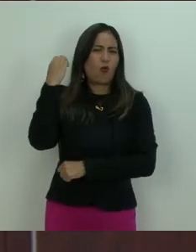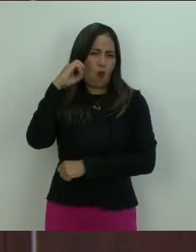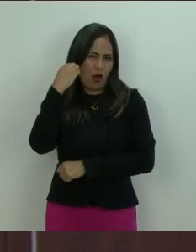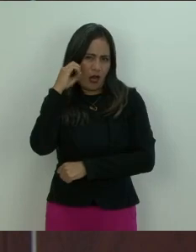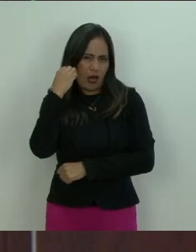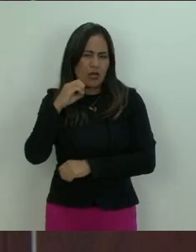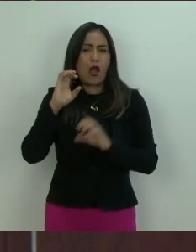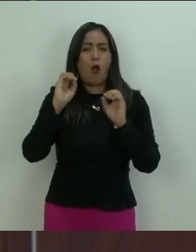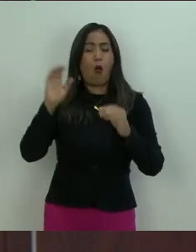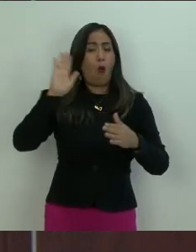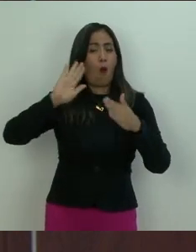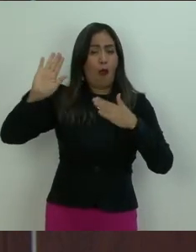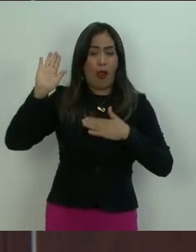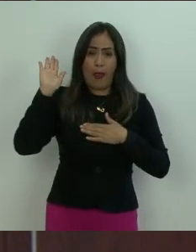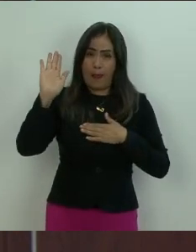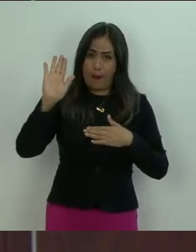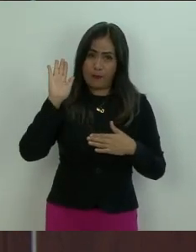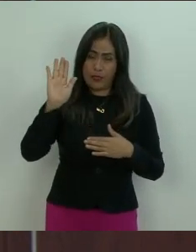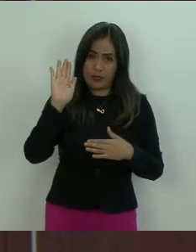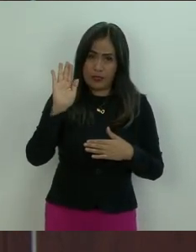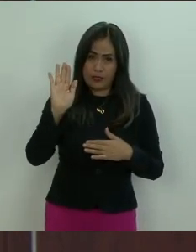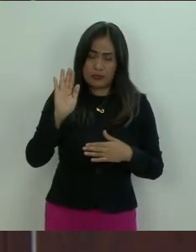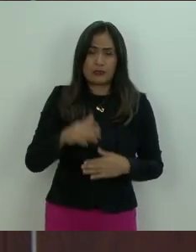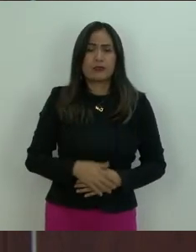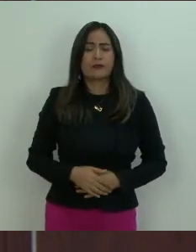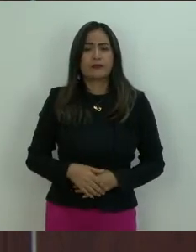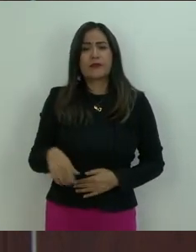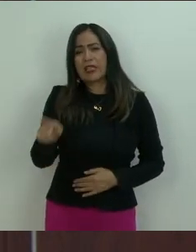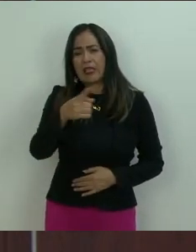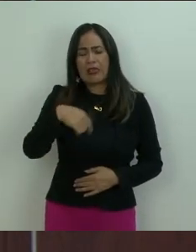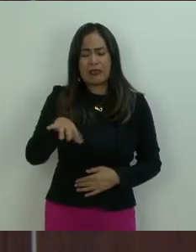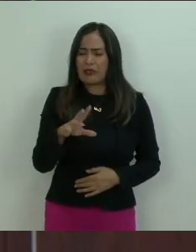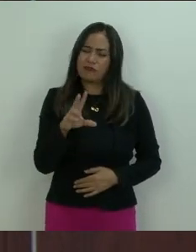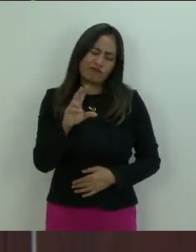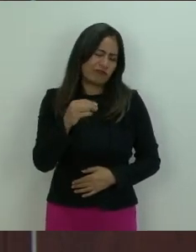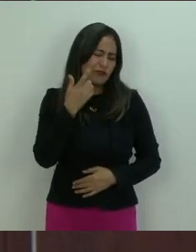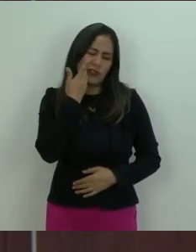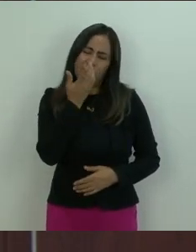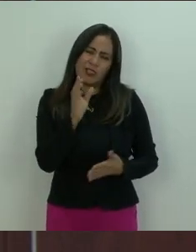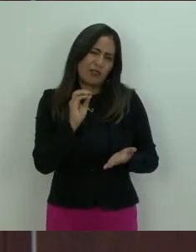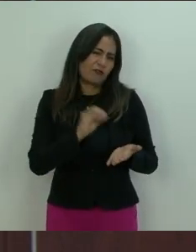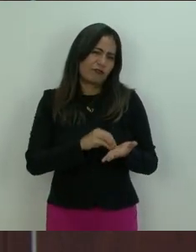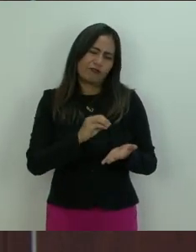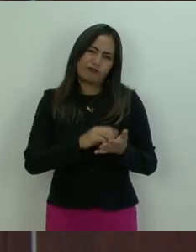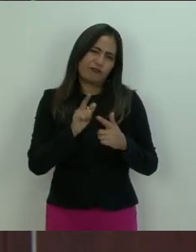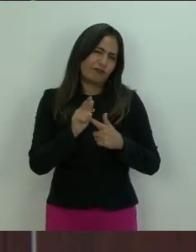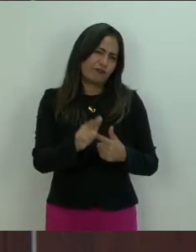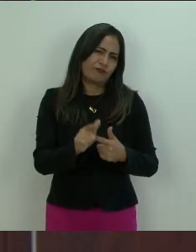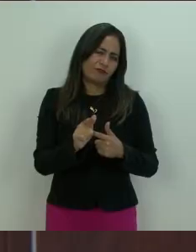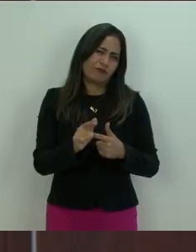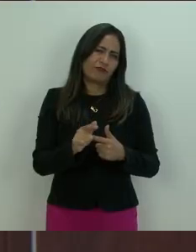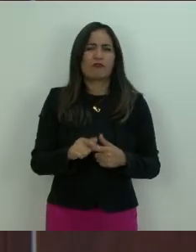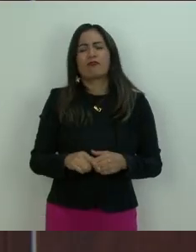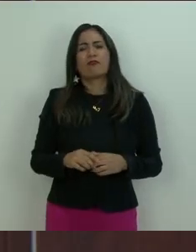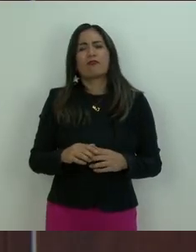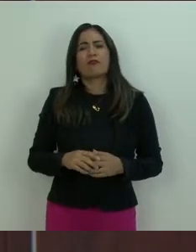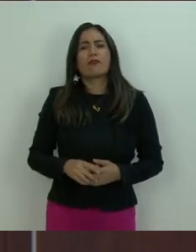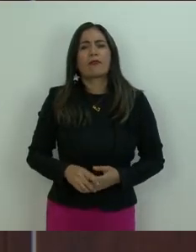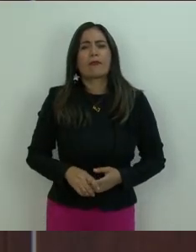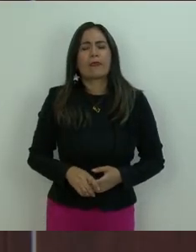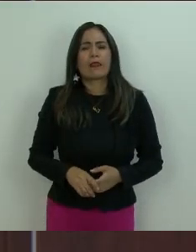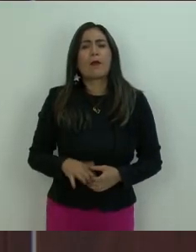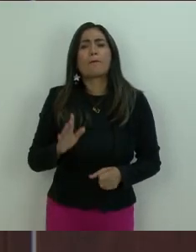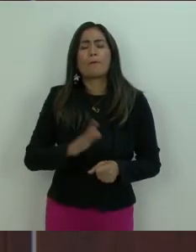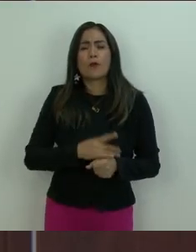que terminan ellas mismas ya sin deseo de seguir en su carrera política. Porque en mucho la